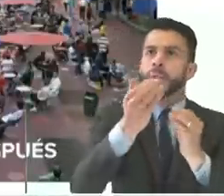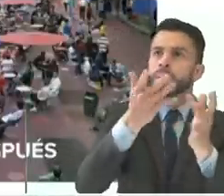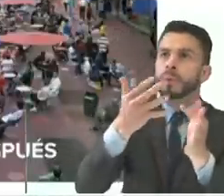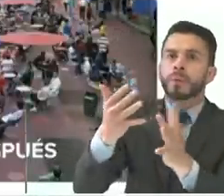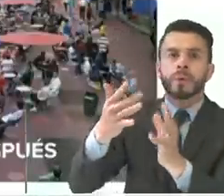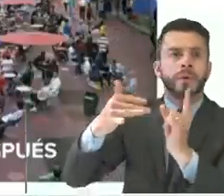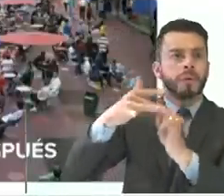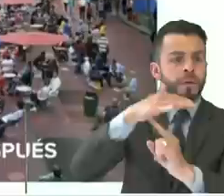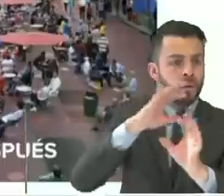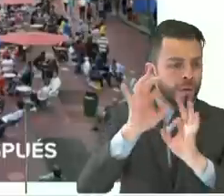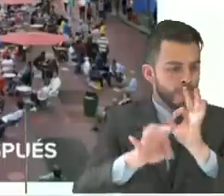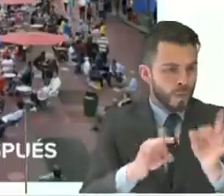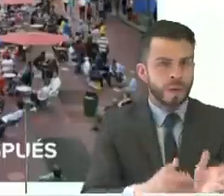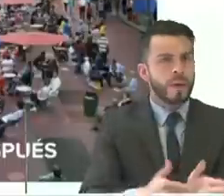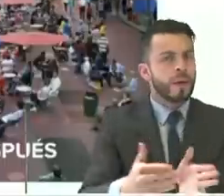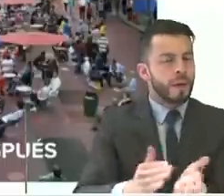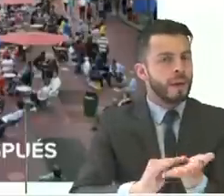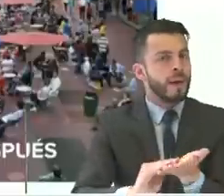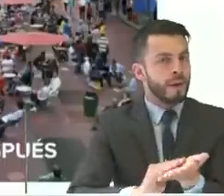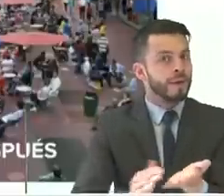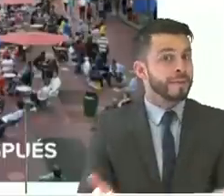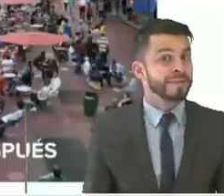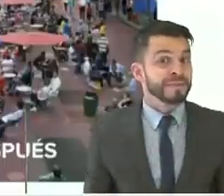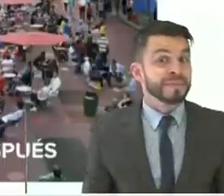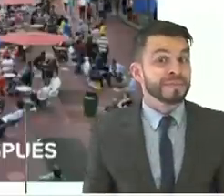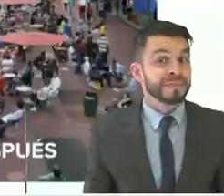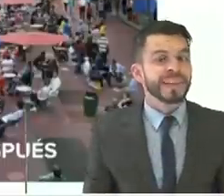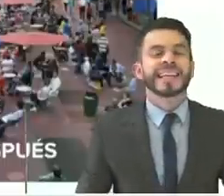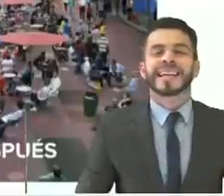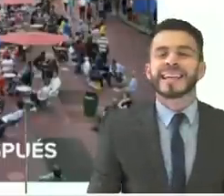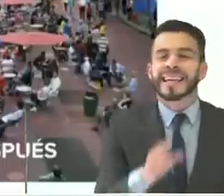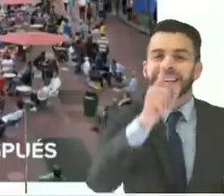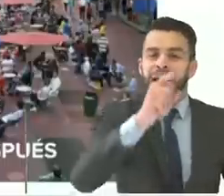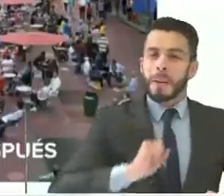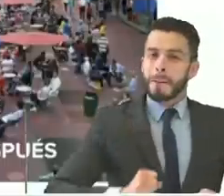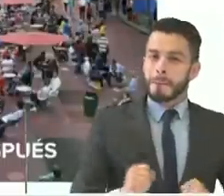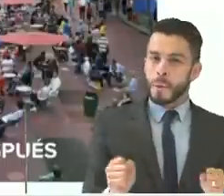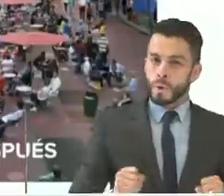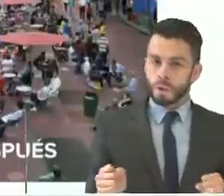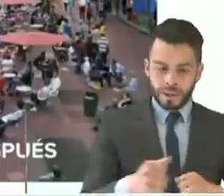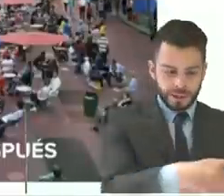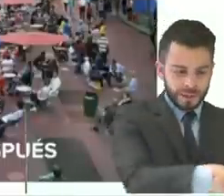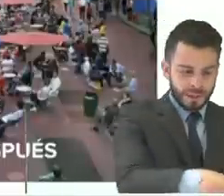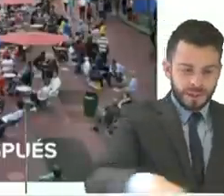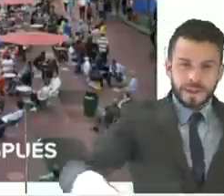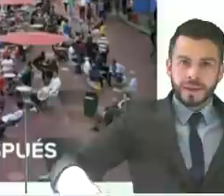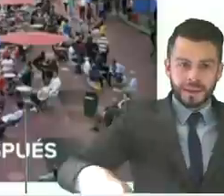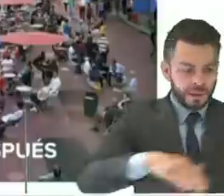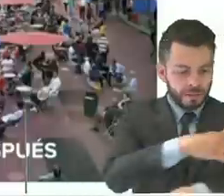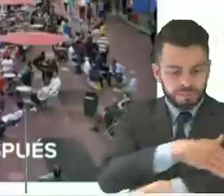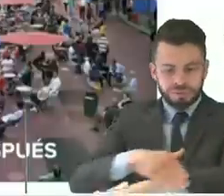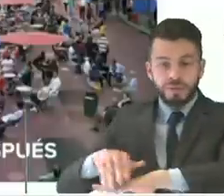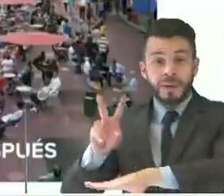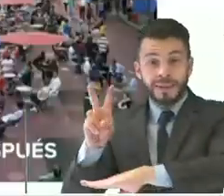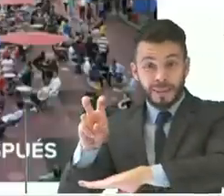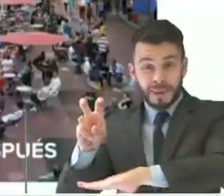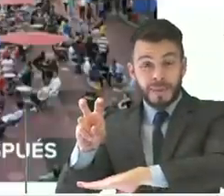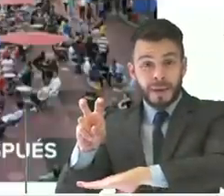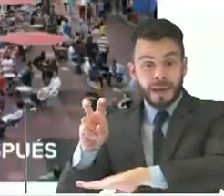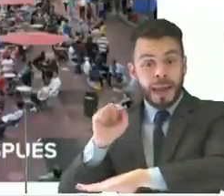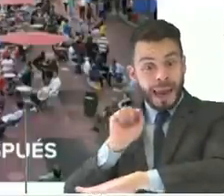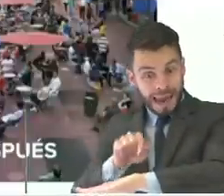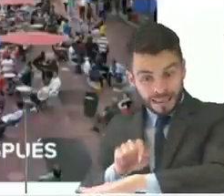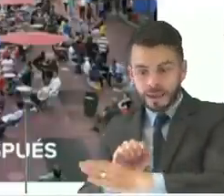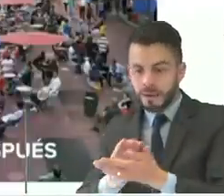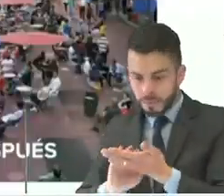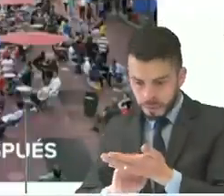calles. Entonces, con este proyecto de la Séptima, la ciudad de Bogotá continúa esa transformación de la ciudad